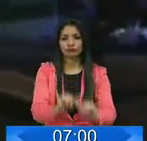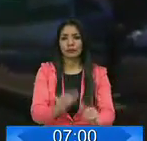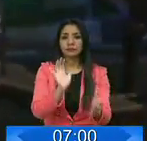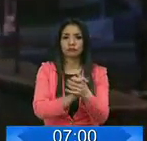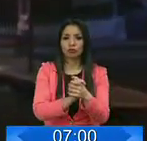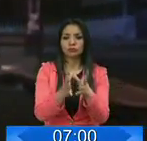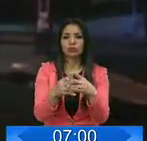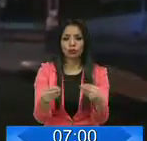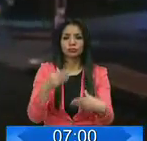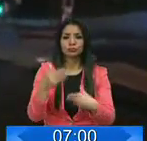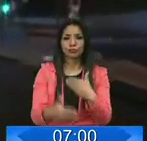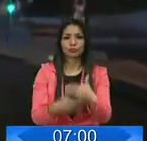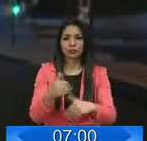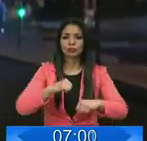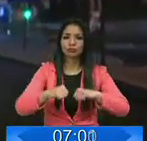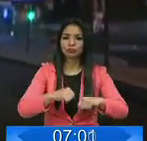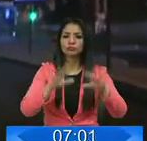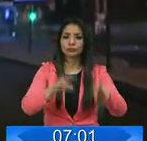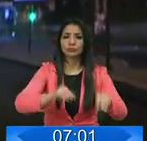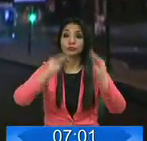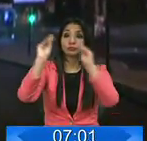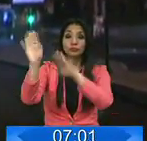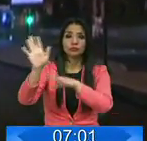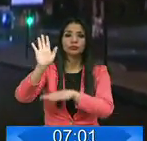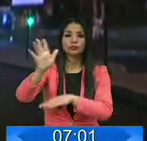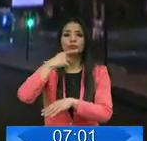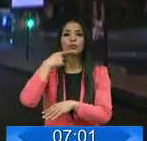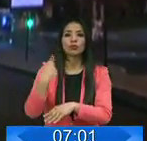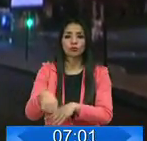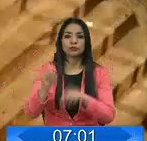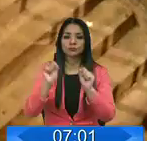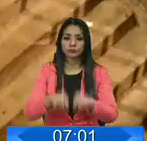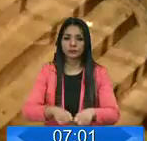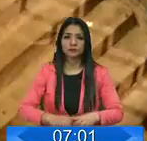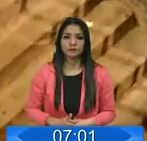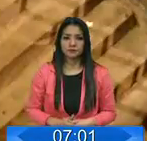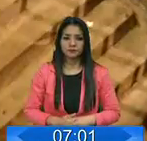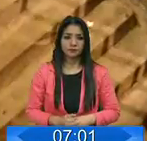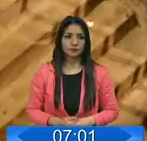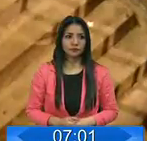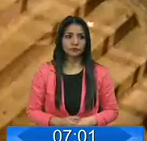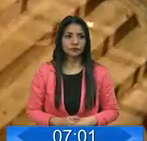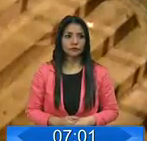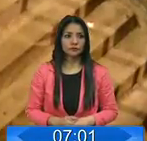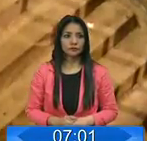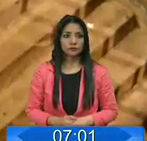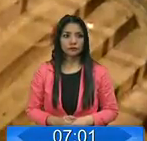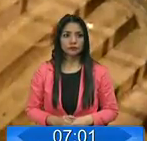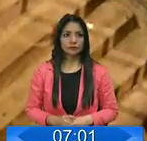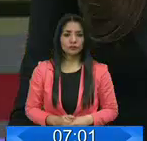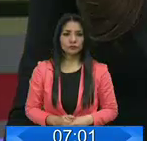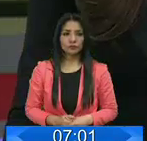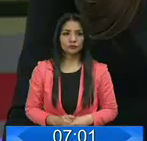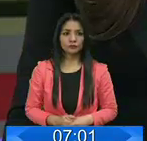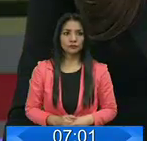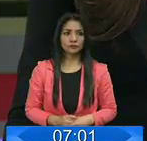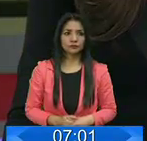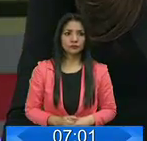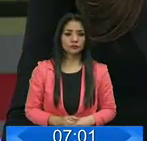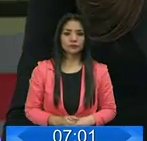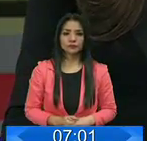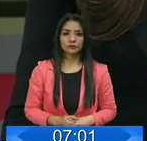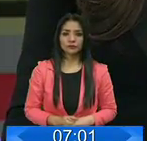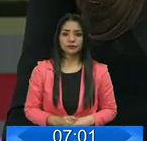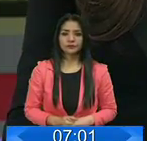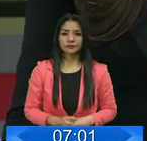los procesos legales que le permitan llevarse el cadáver de su pareja con ella, informó Javier Rosero. Y el presunto abuso